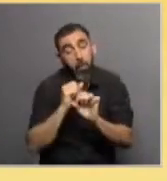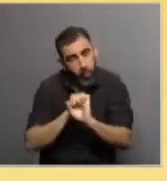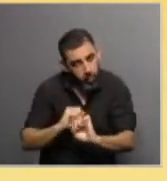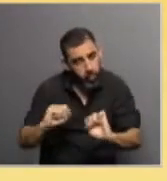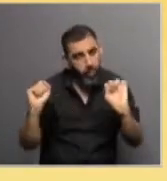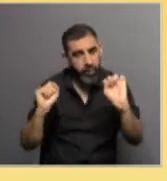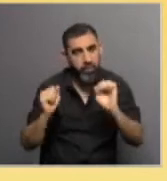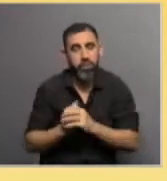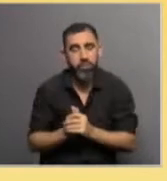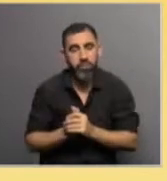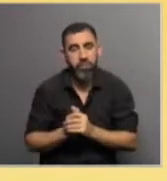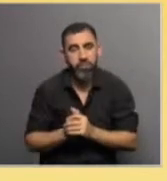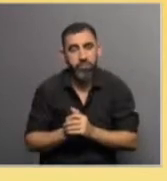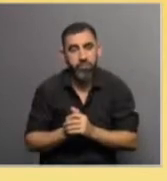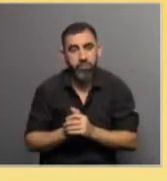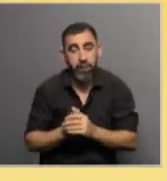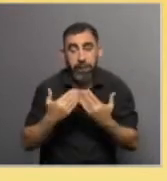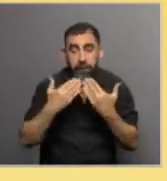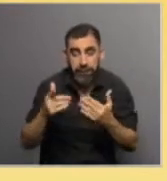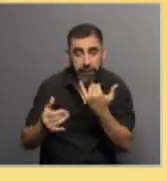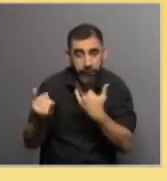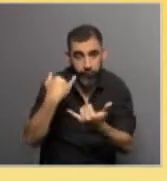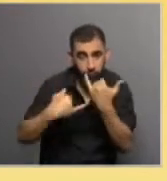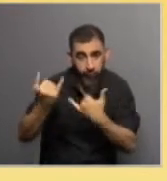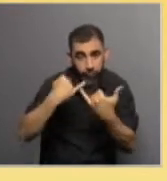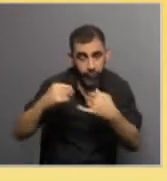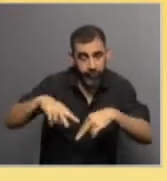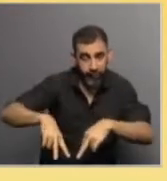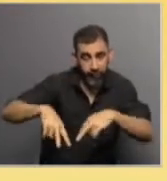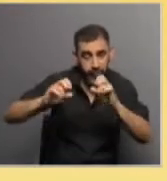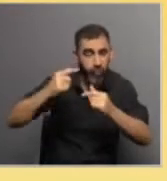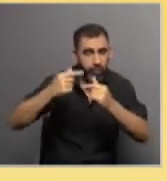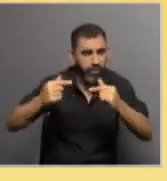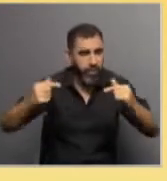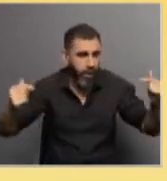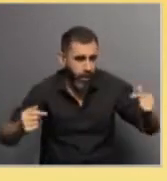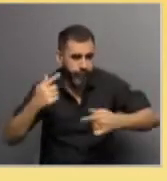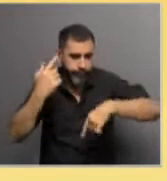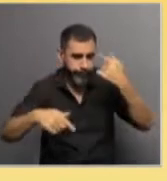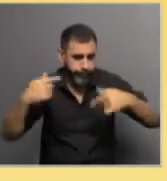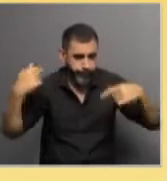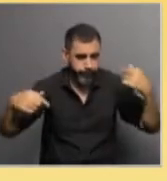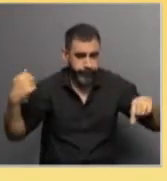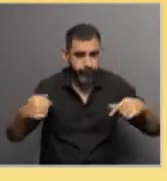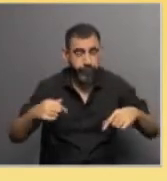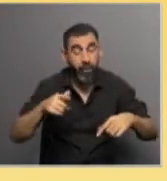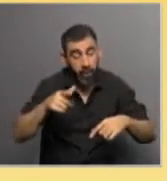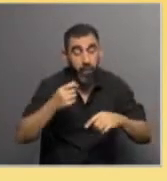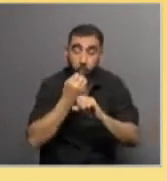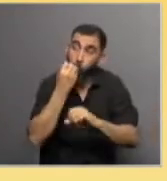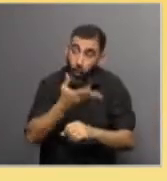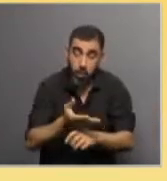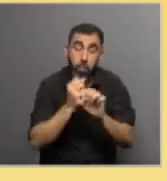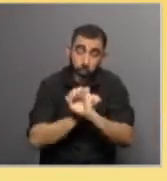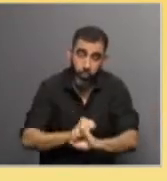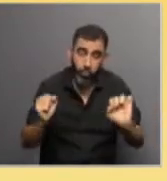posible que a partir de esos datos de análisis de materia orgánica, etcétera, haya sido